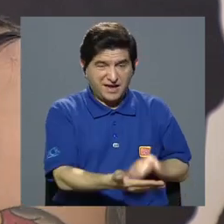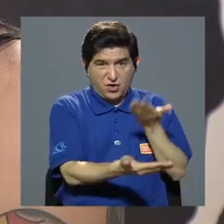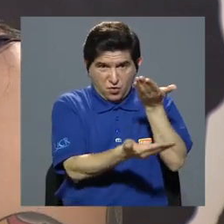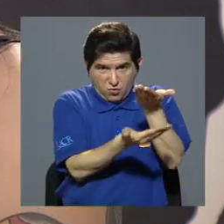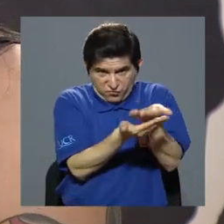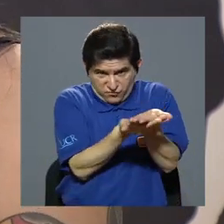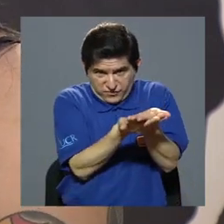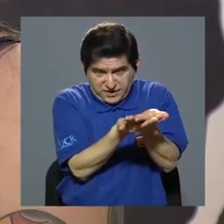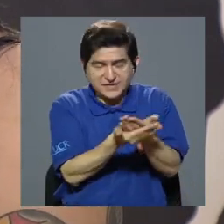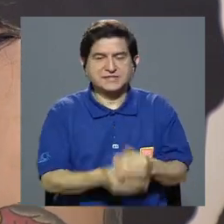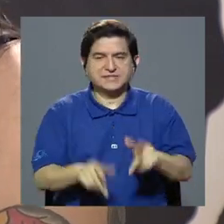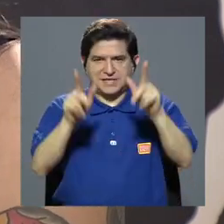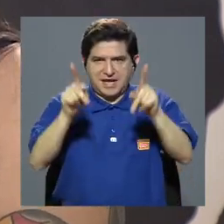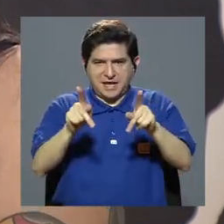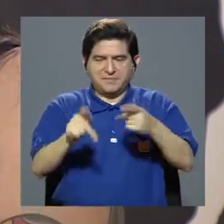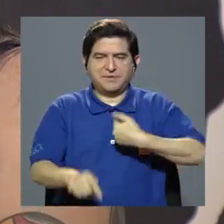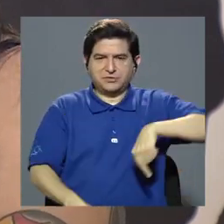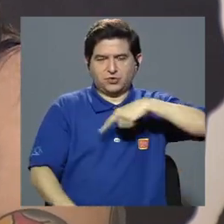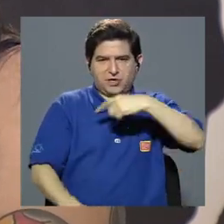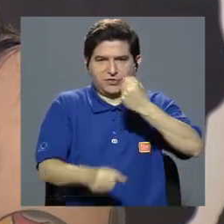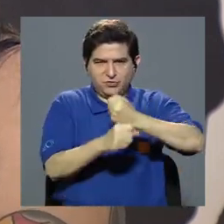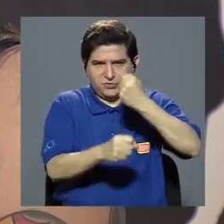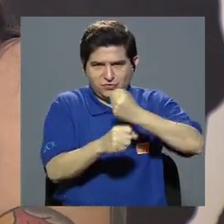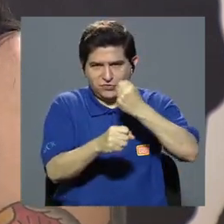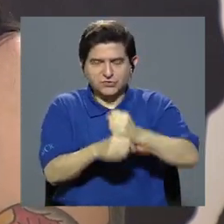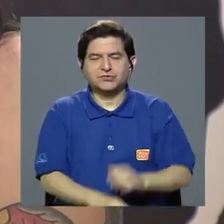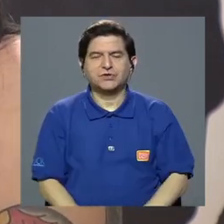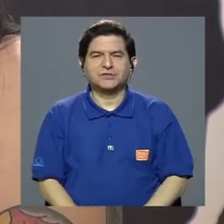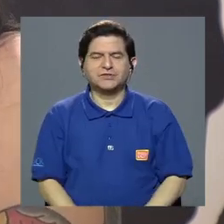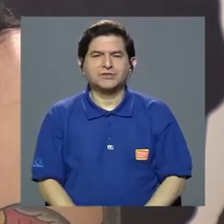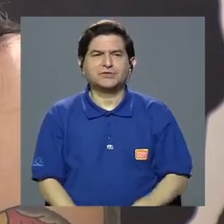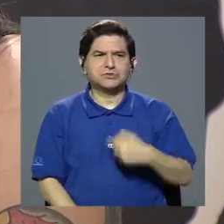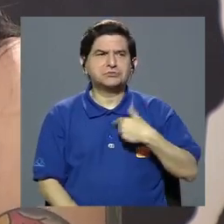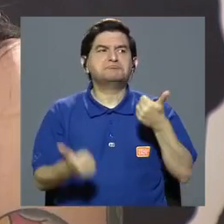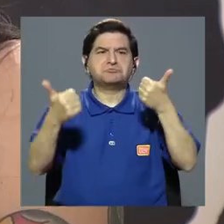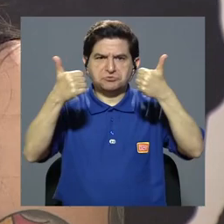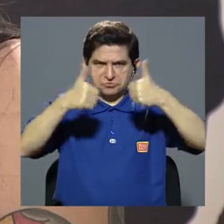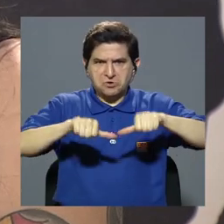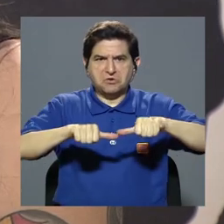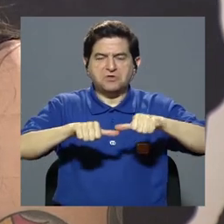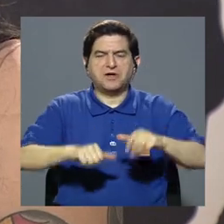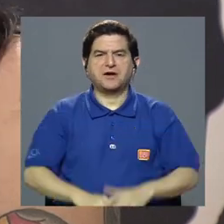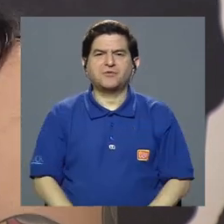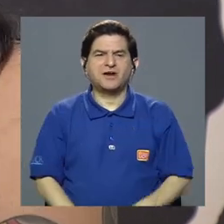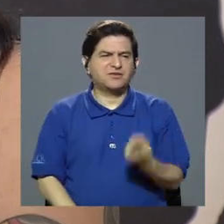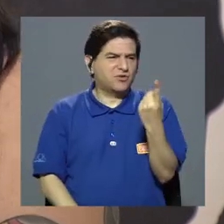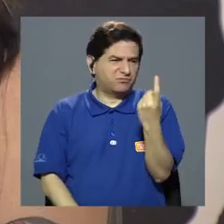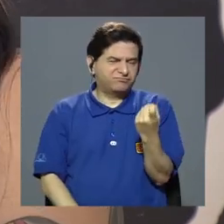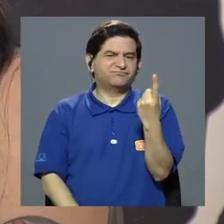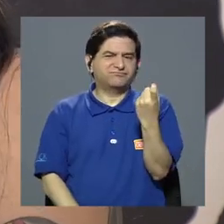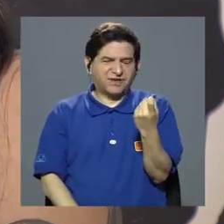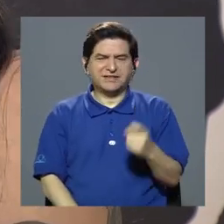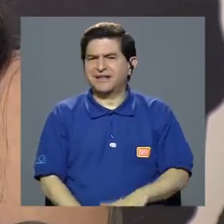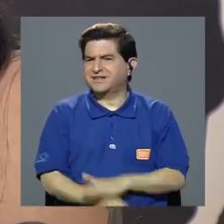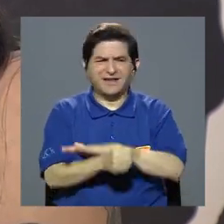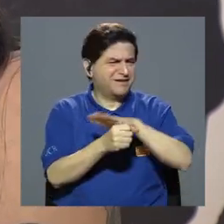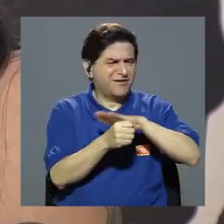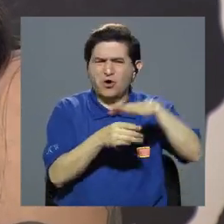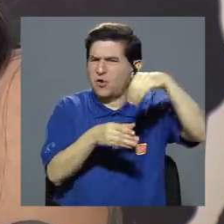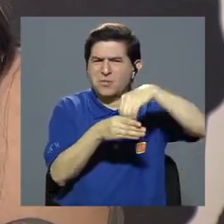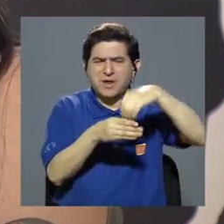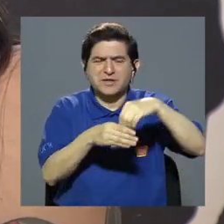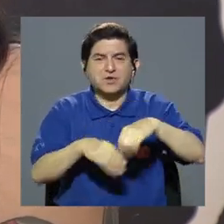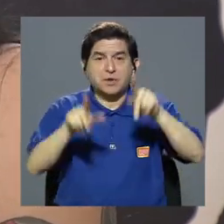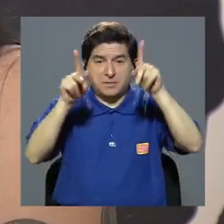le ofrece para los para el público en el que estamos trabajando pues si es así usted de acuerdo en que hay como hay una deficiencia no hay suficientes